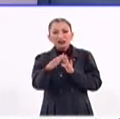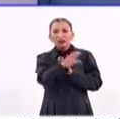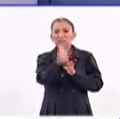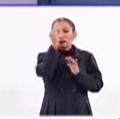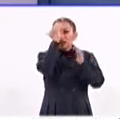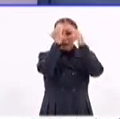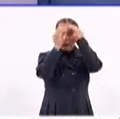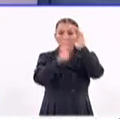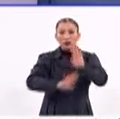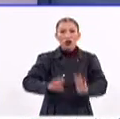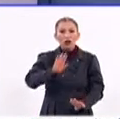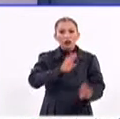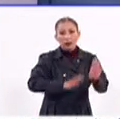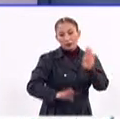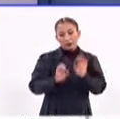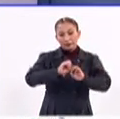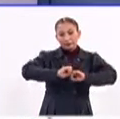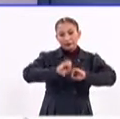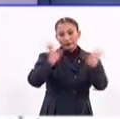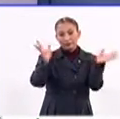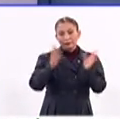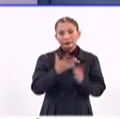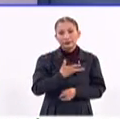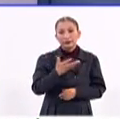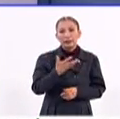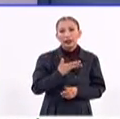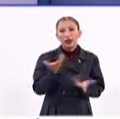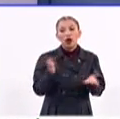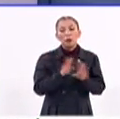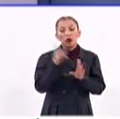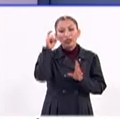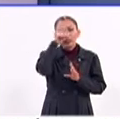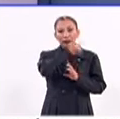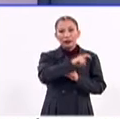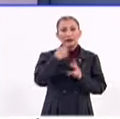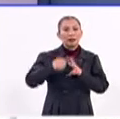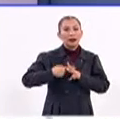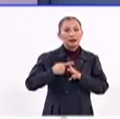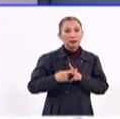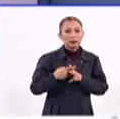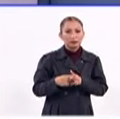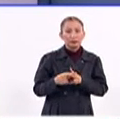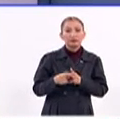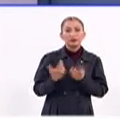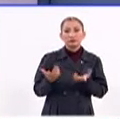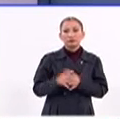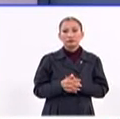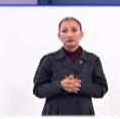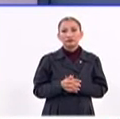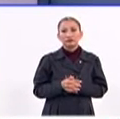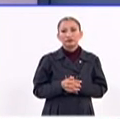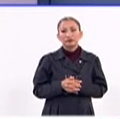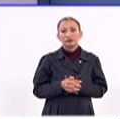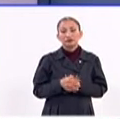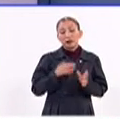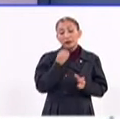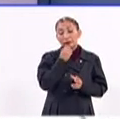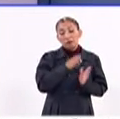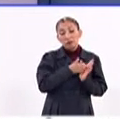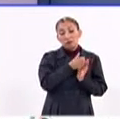el conocimiento de las biologías, porque por supuesto tiene cierta complejidad matemática o de raciocinio, y bueno, pues